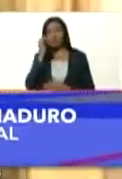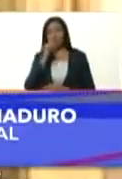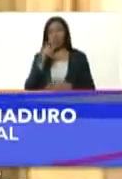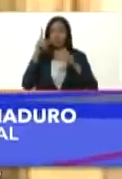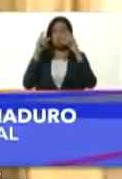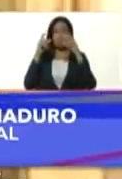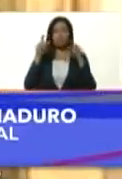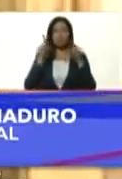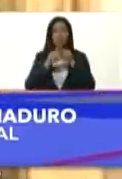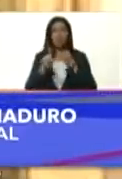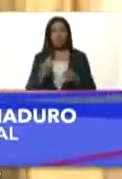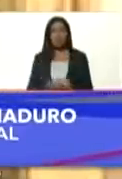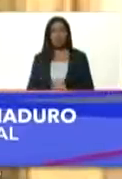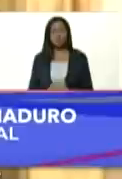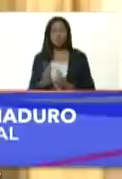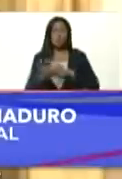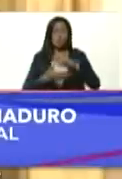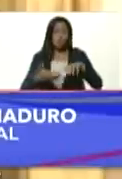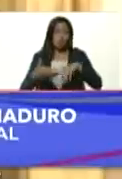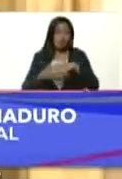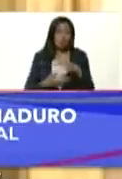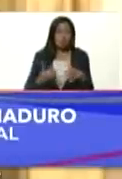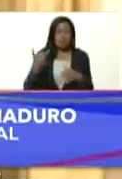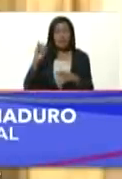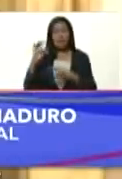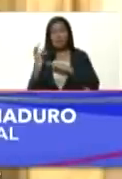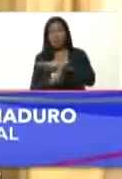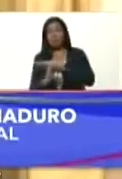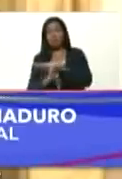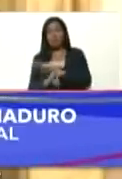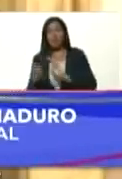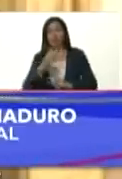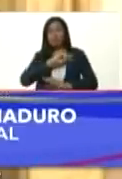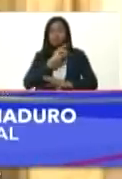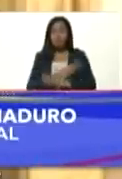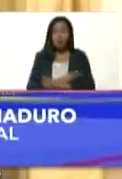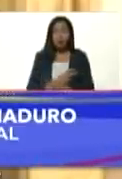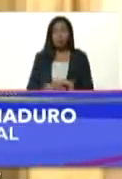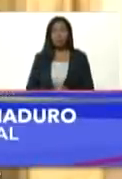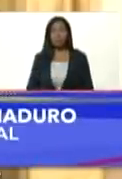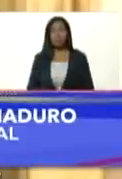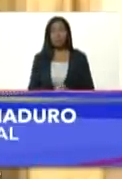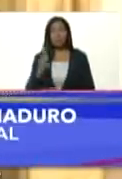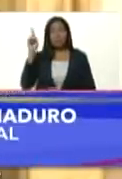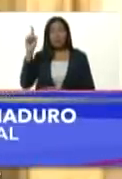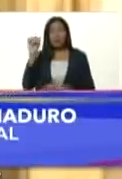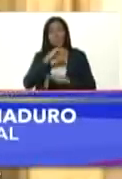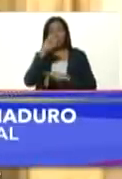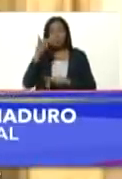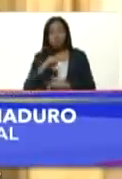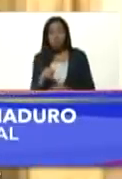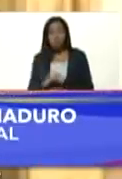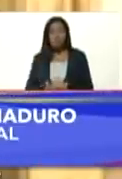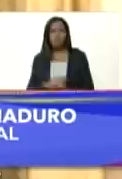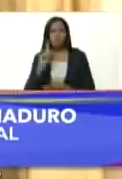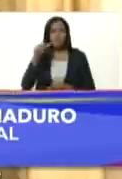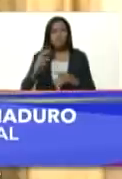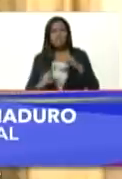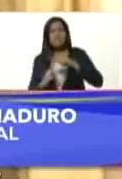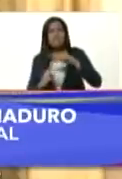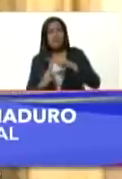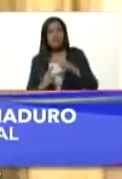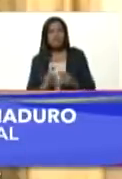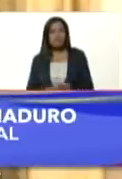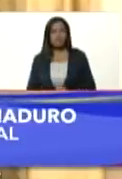fotografías de la crisis que se ha creado en la frontera de Paraguachón, de Ureña, de